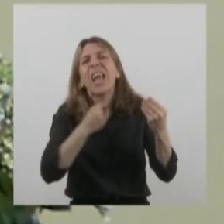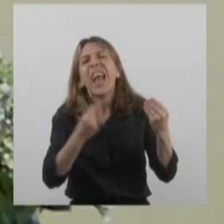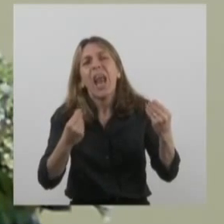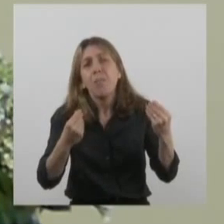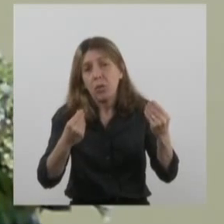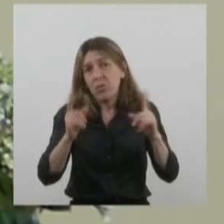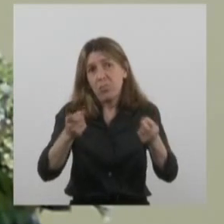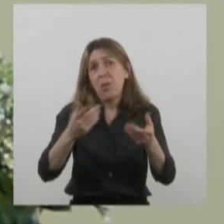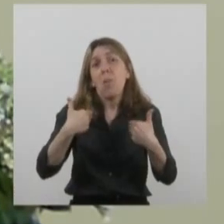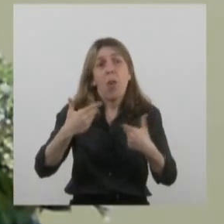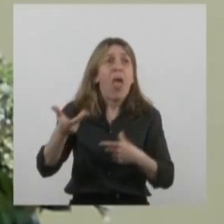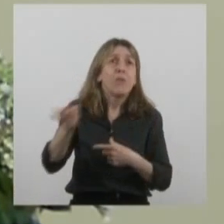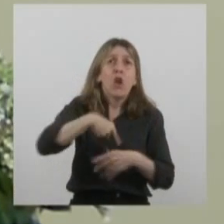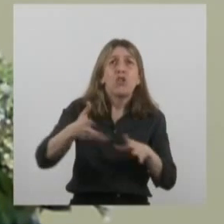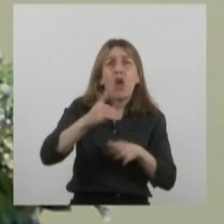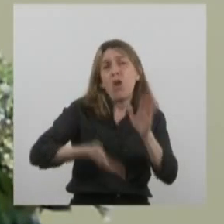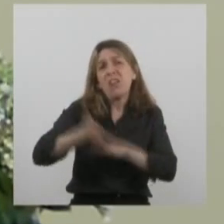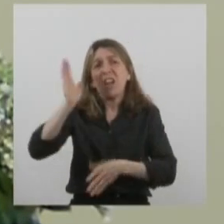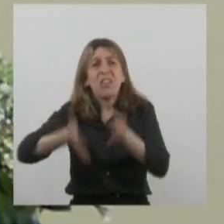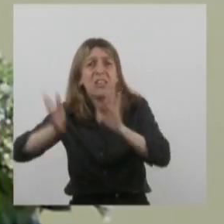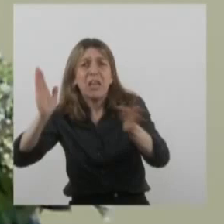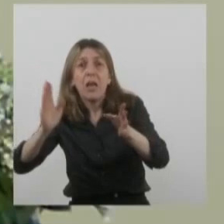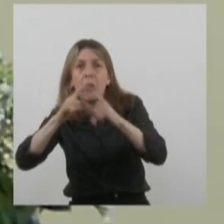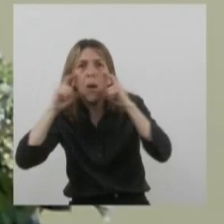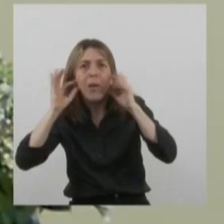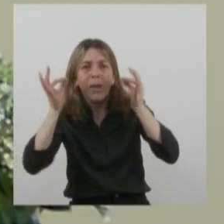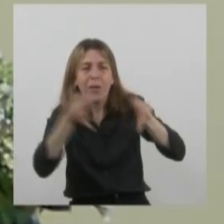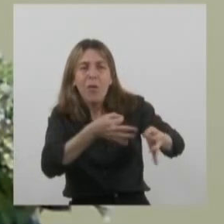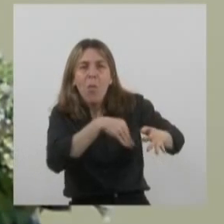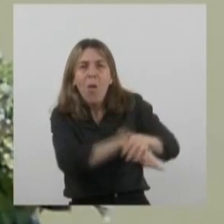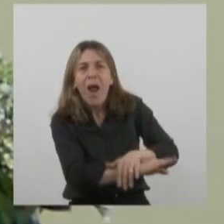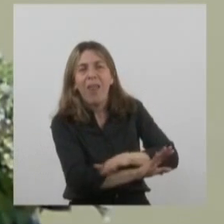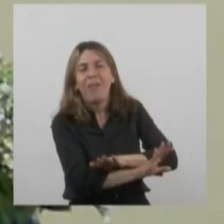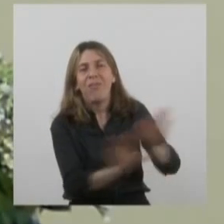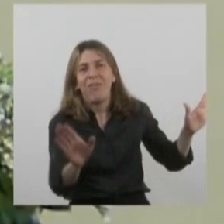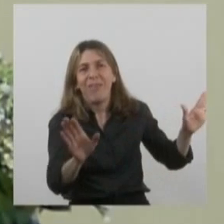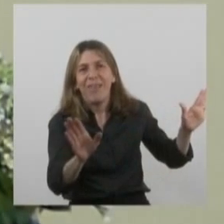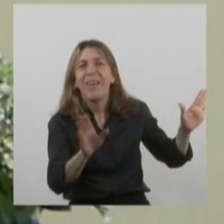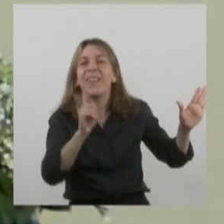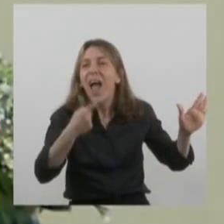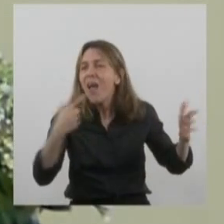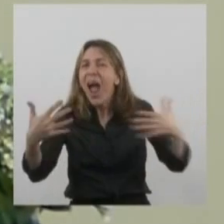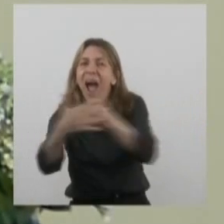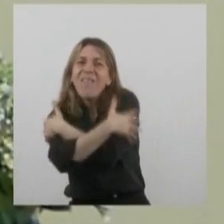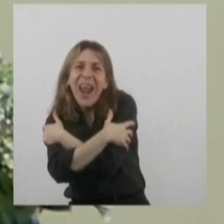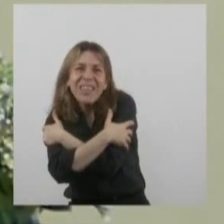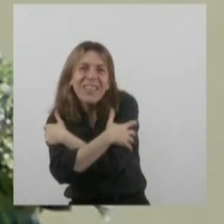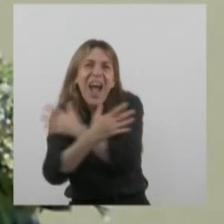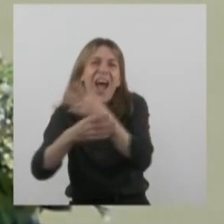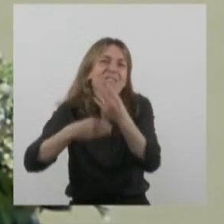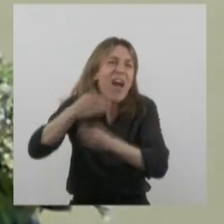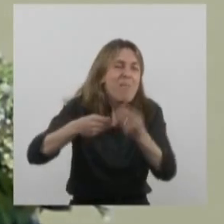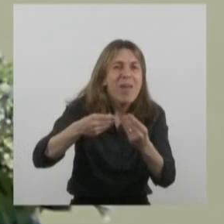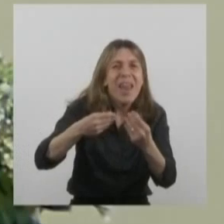donde volvamos a salir a trabajar, donde podamos dejar de lado el barbijo, donde podamos compartir nuestros afectos, abrazar a nuestros